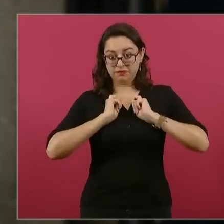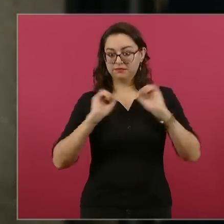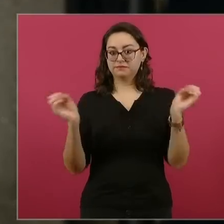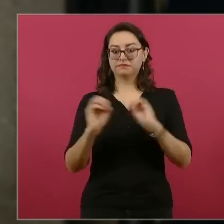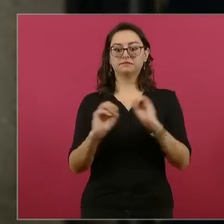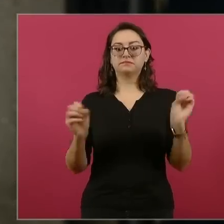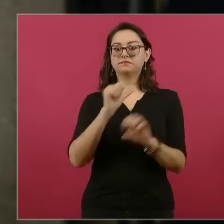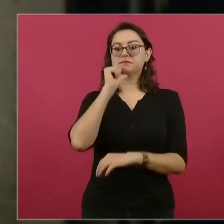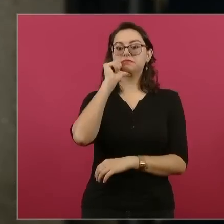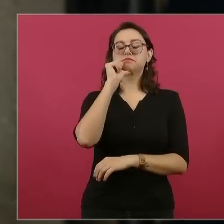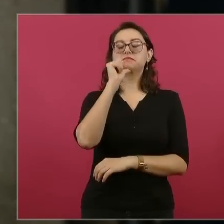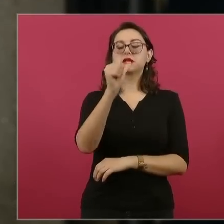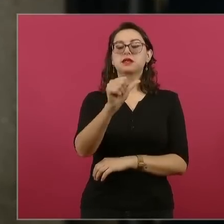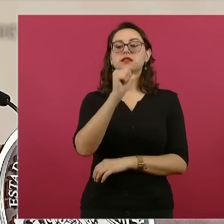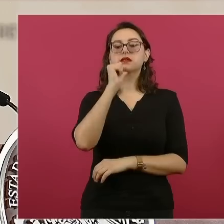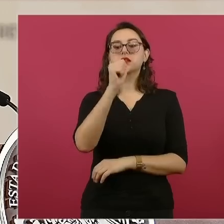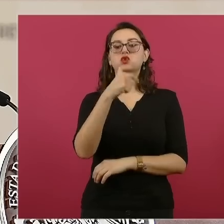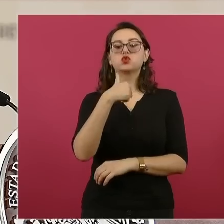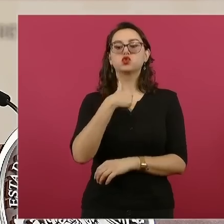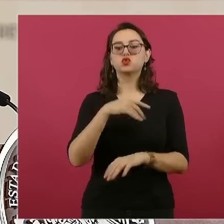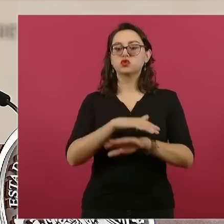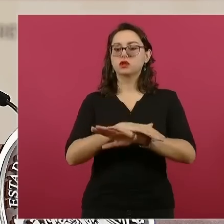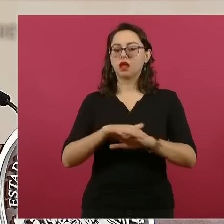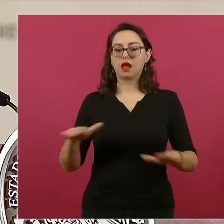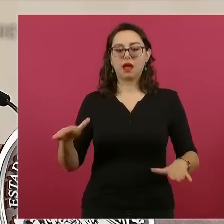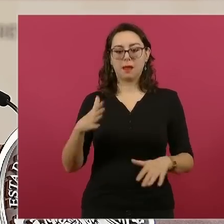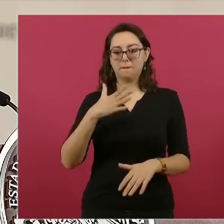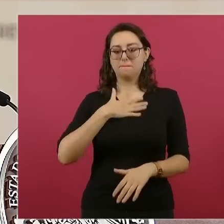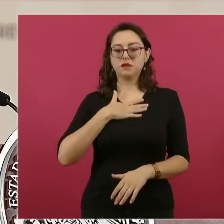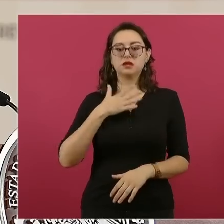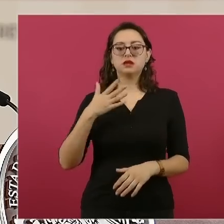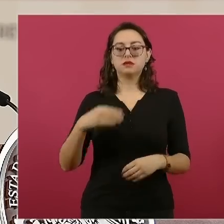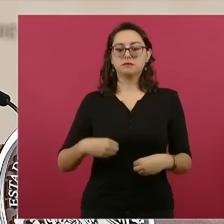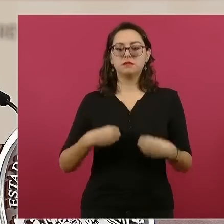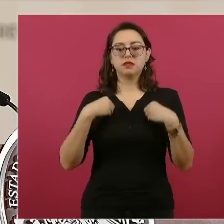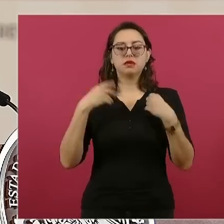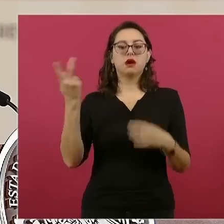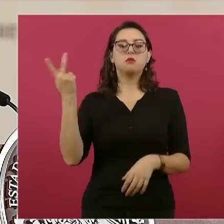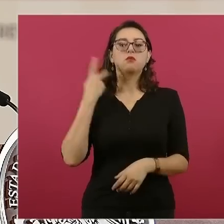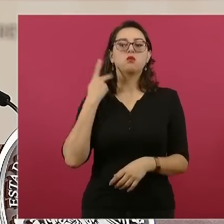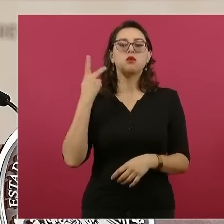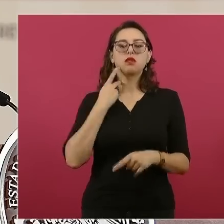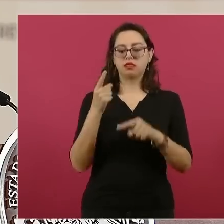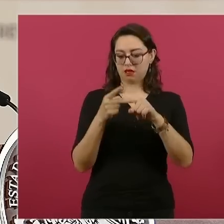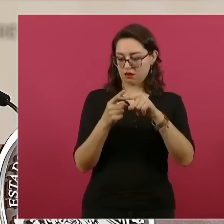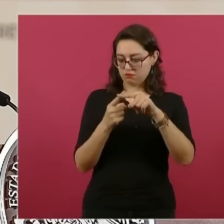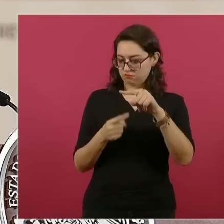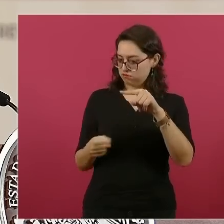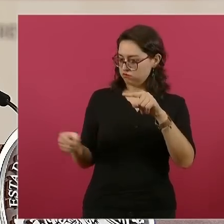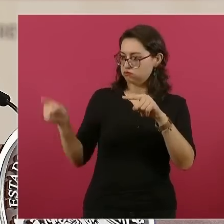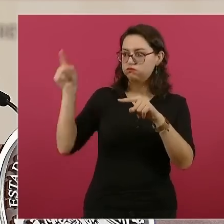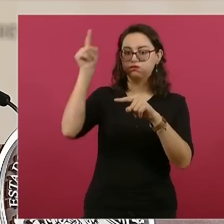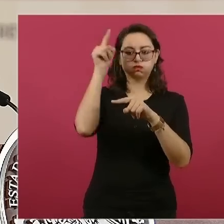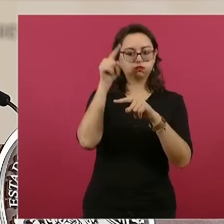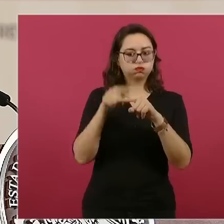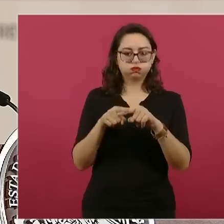ya. Yo voy a terminar mi ciclo. Considero que